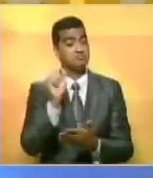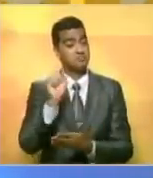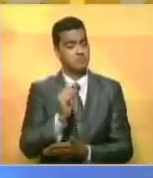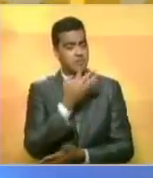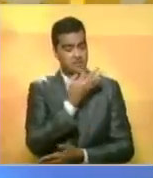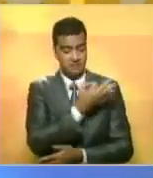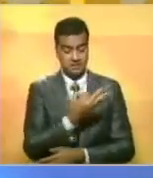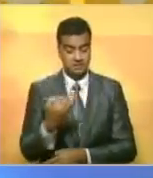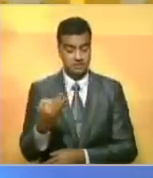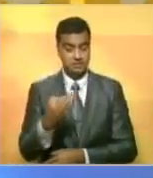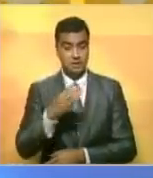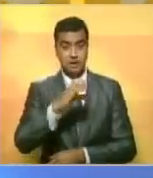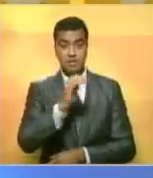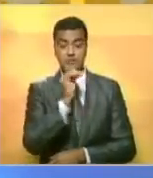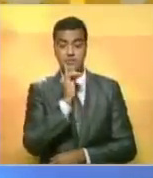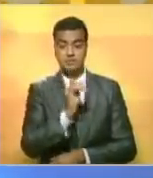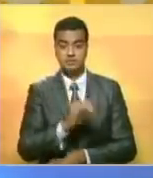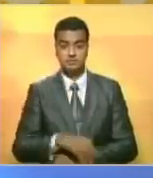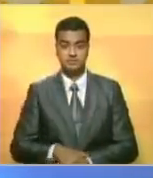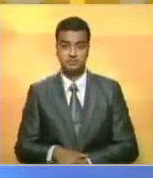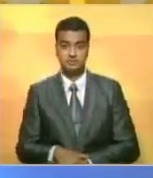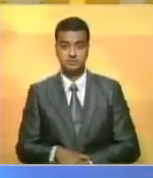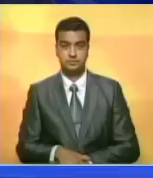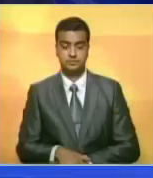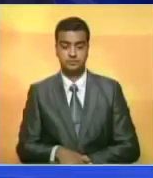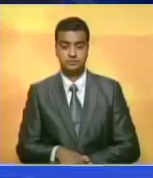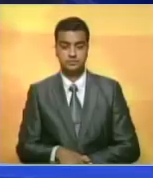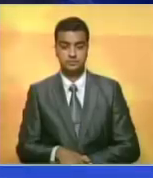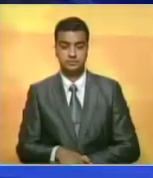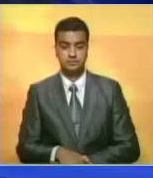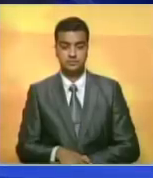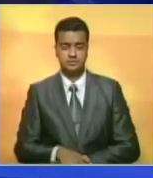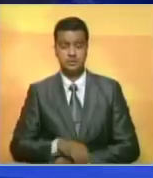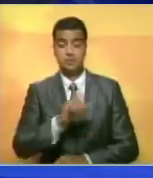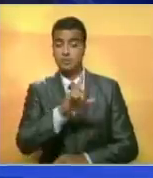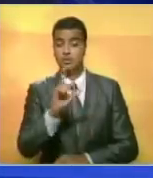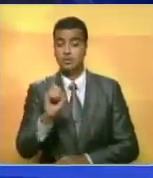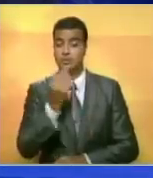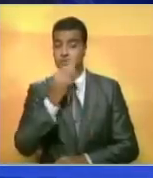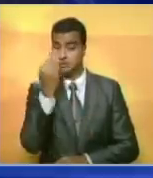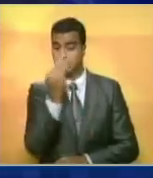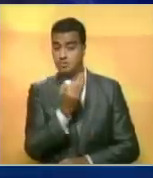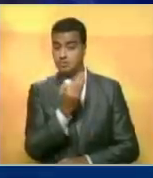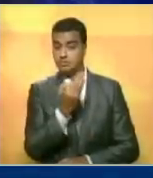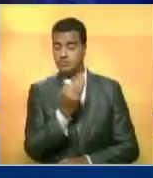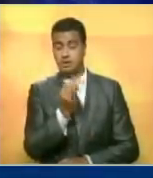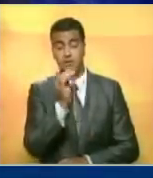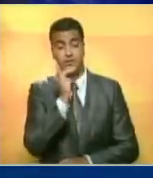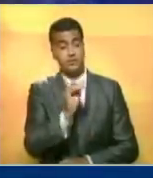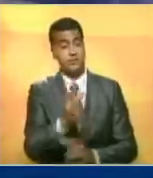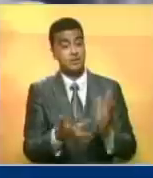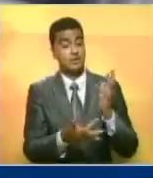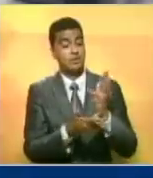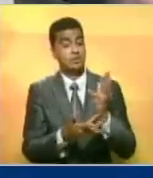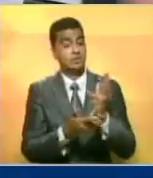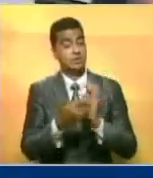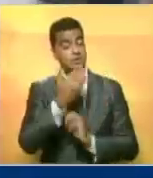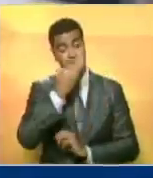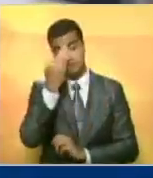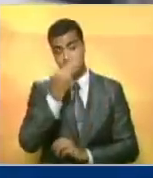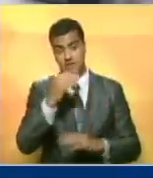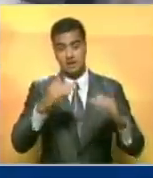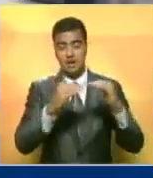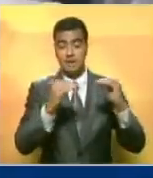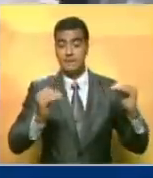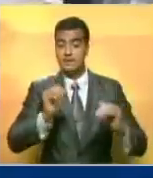efectivo Claudio Andrade nos informa popular Leopoldo López asegura que el informe de los técnicos certifica que en las